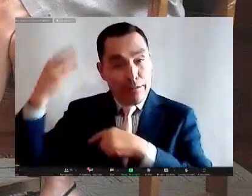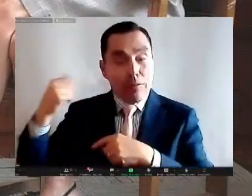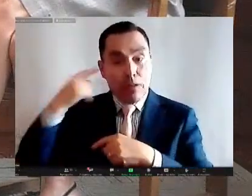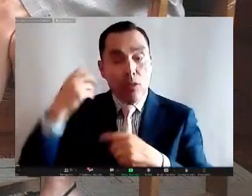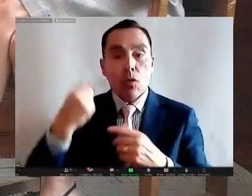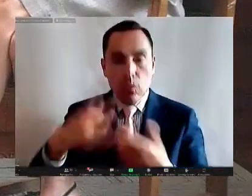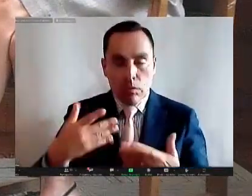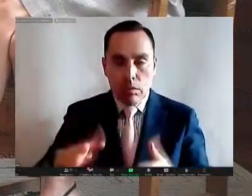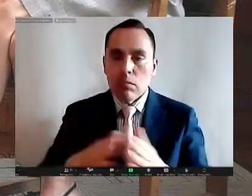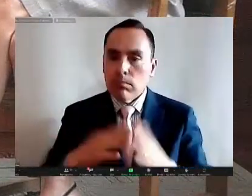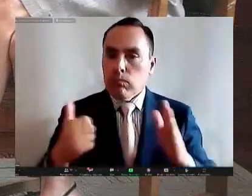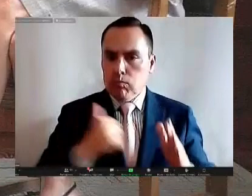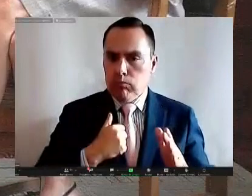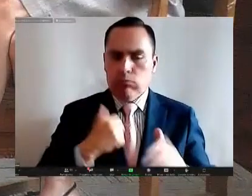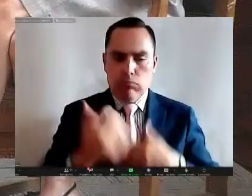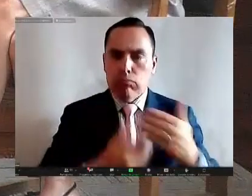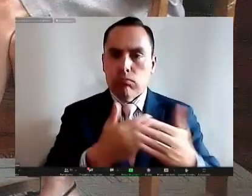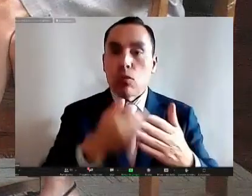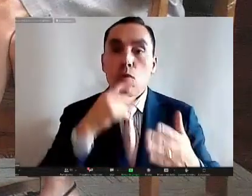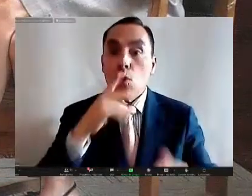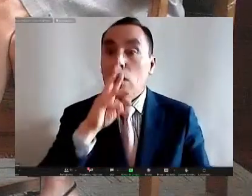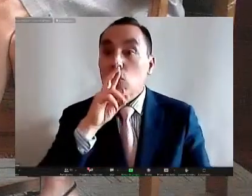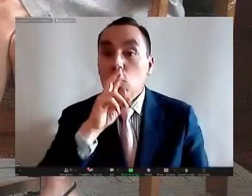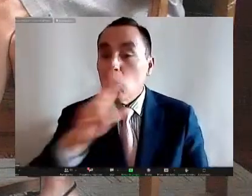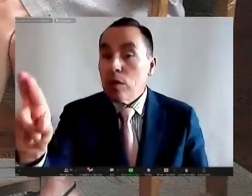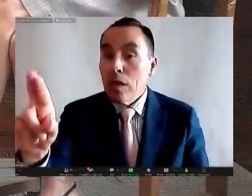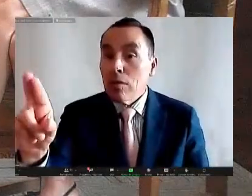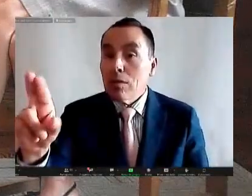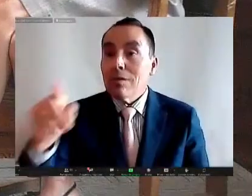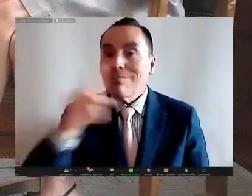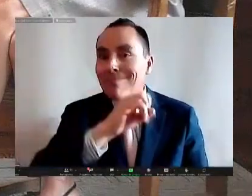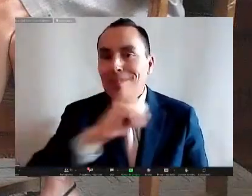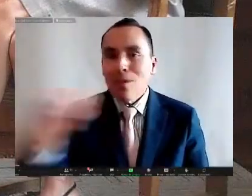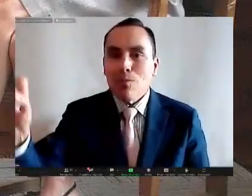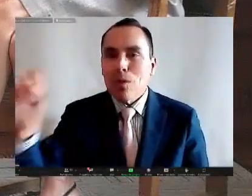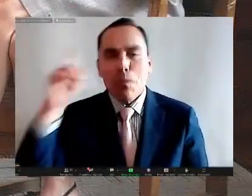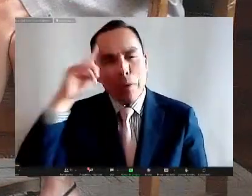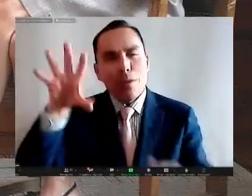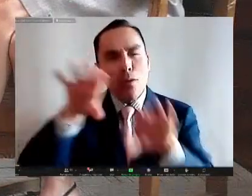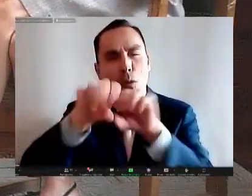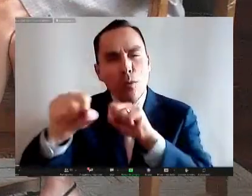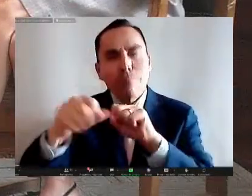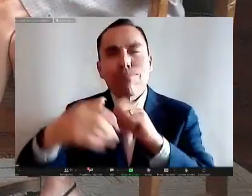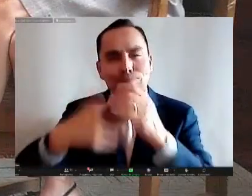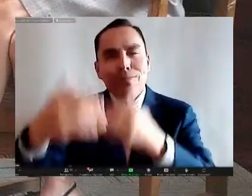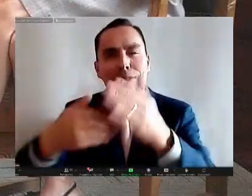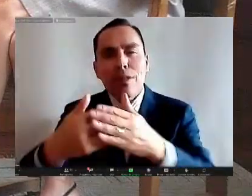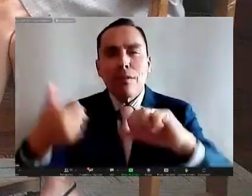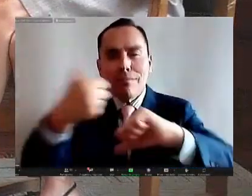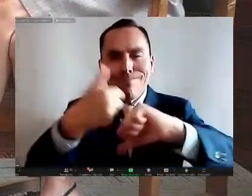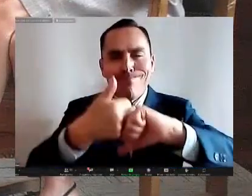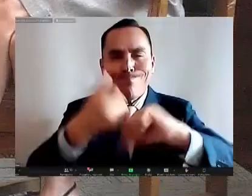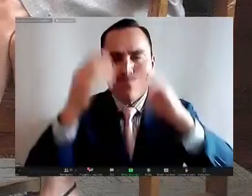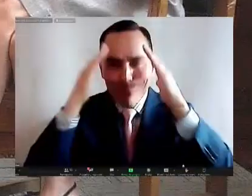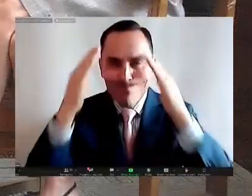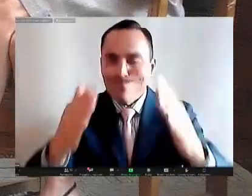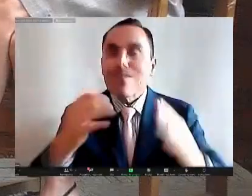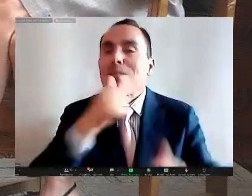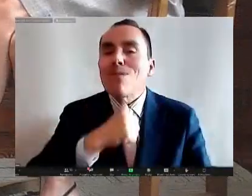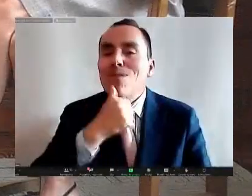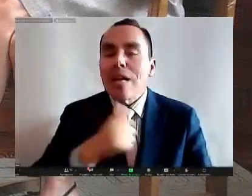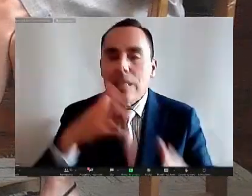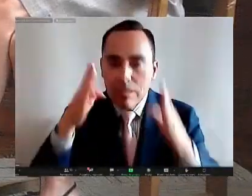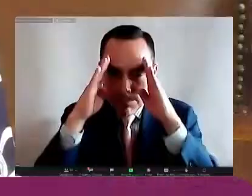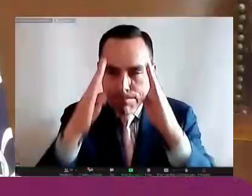que deriva en resultados que son sesgados desde la perspectiva del género. Y vamos a, obviamente, referirnos un poco a